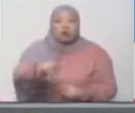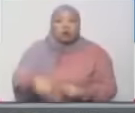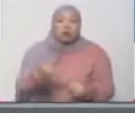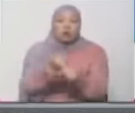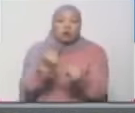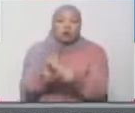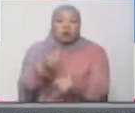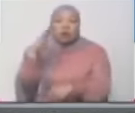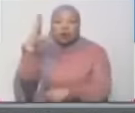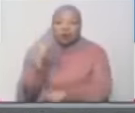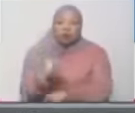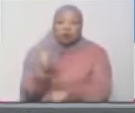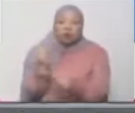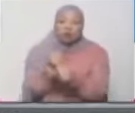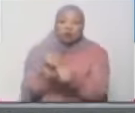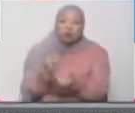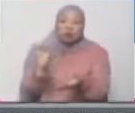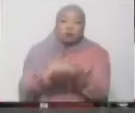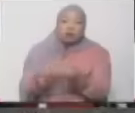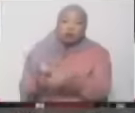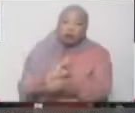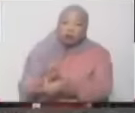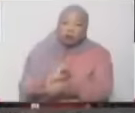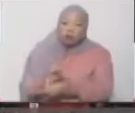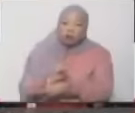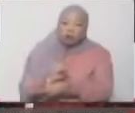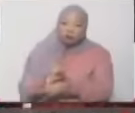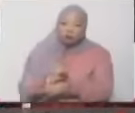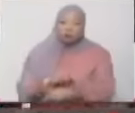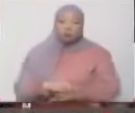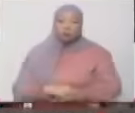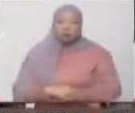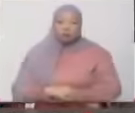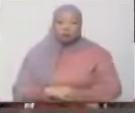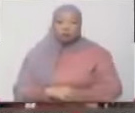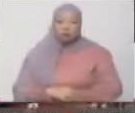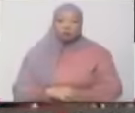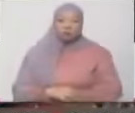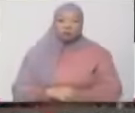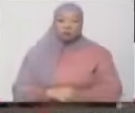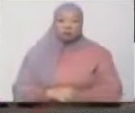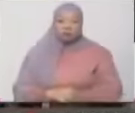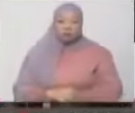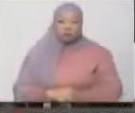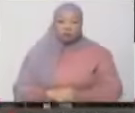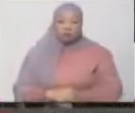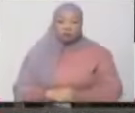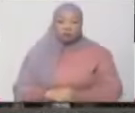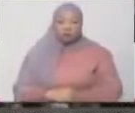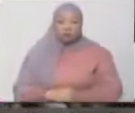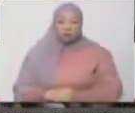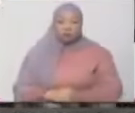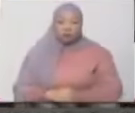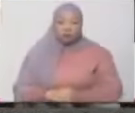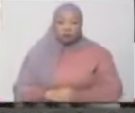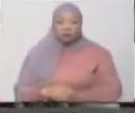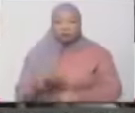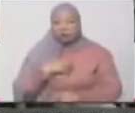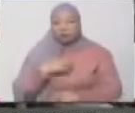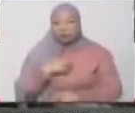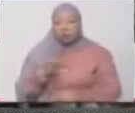quitaron la luz y se la repusimos de inmediato. Valga el comentario, porque están aquí mis vecinos. No podía